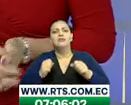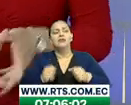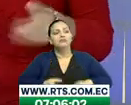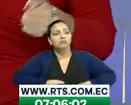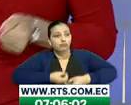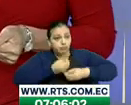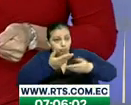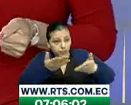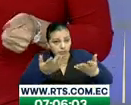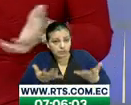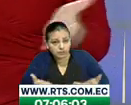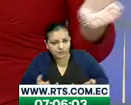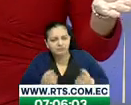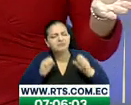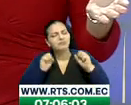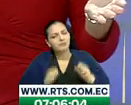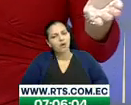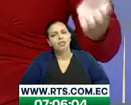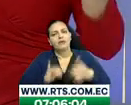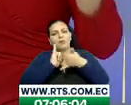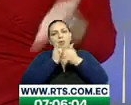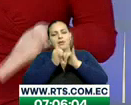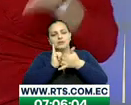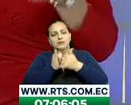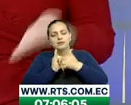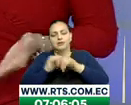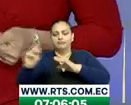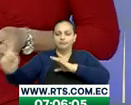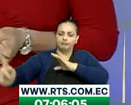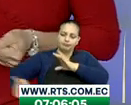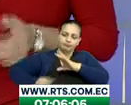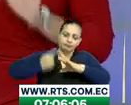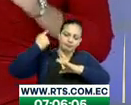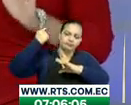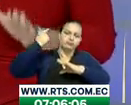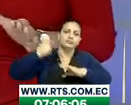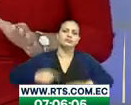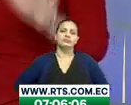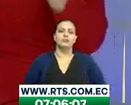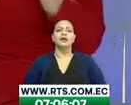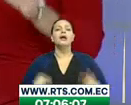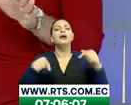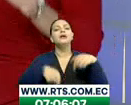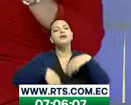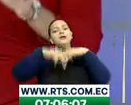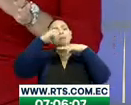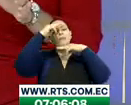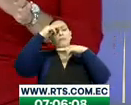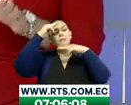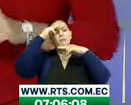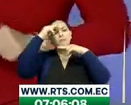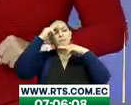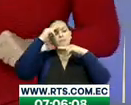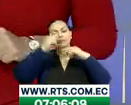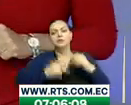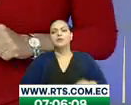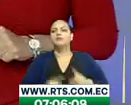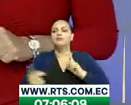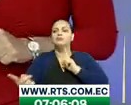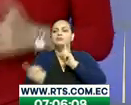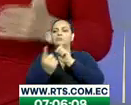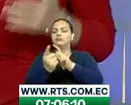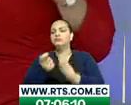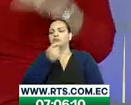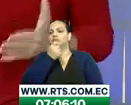096-9585-650, empezando su mensaje con la frase, quiero contar mi historia. Y nuestro equipo se pondrá en contacto para seguir